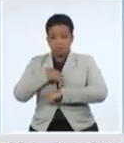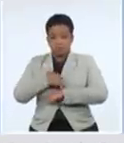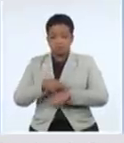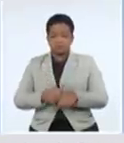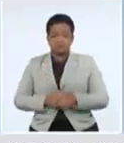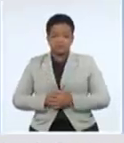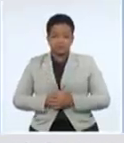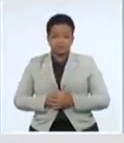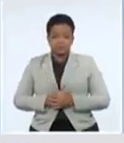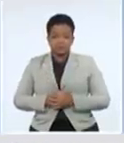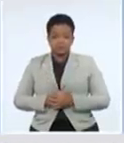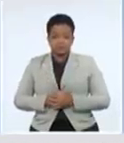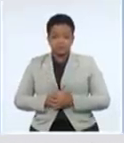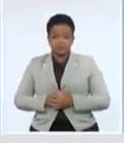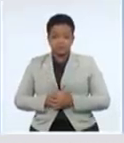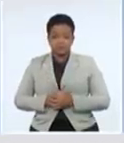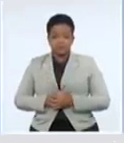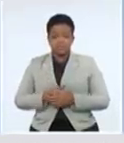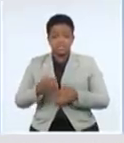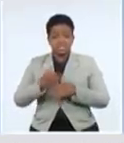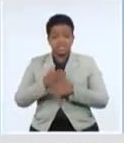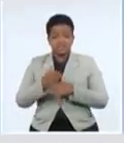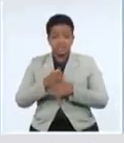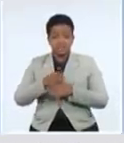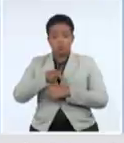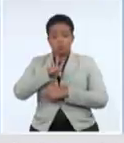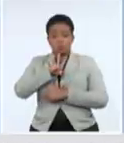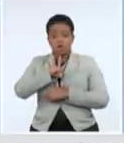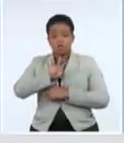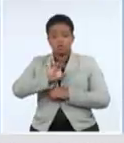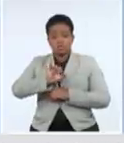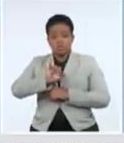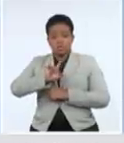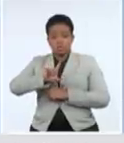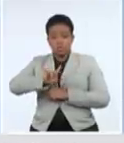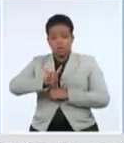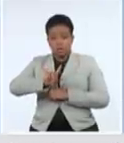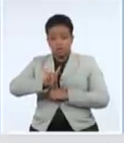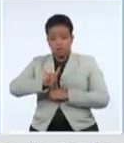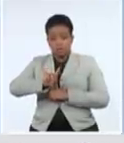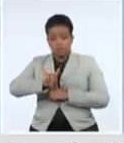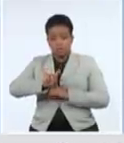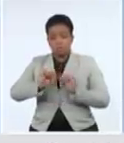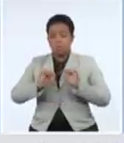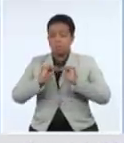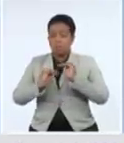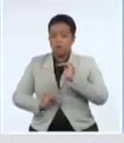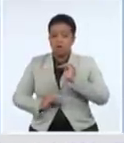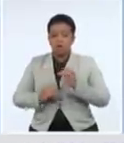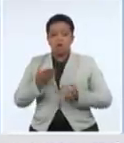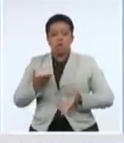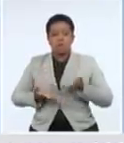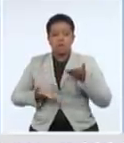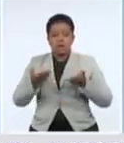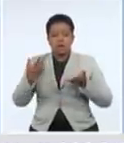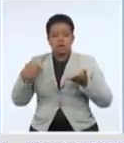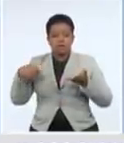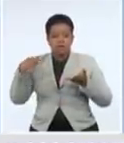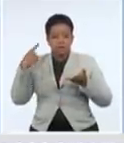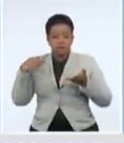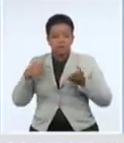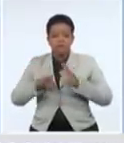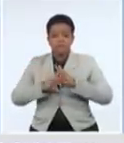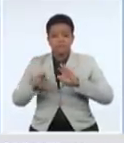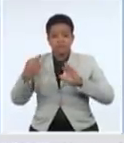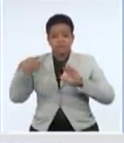Estamos hablando incluso de 479 menos que el día de ayer, que ya había sido menos